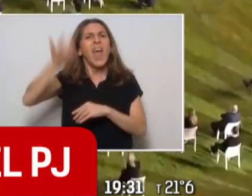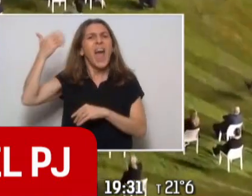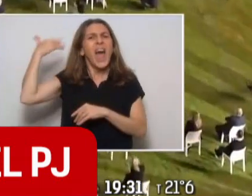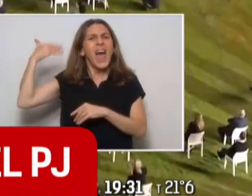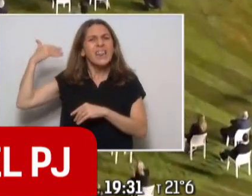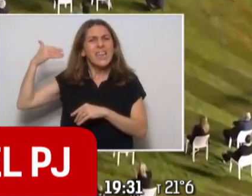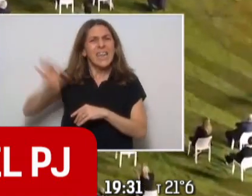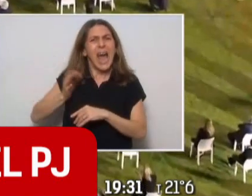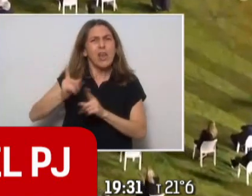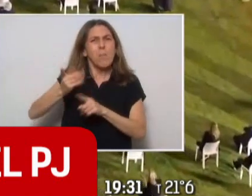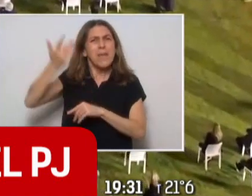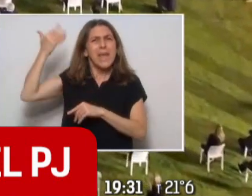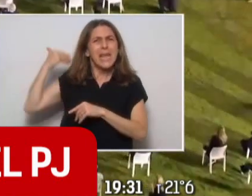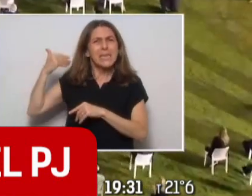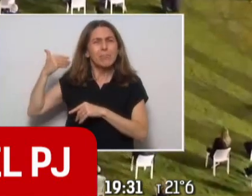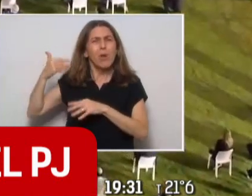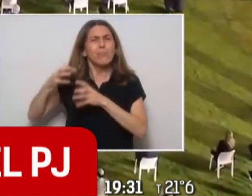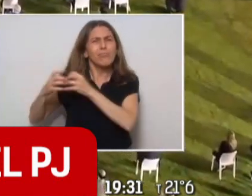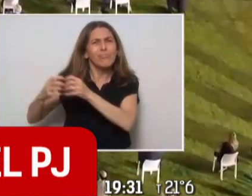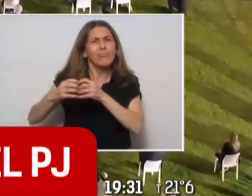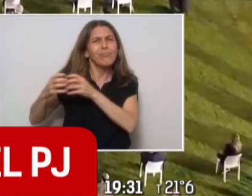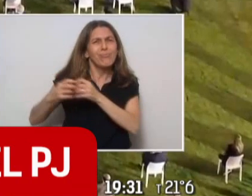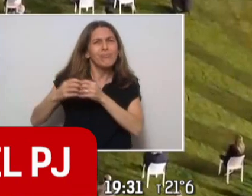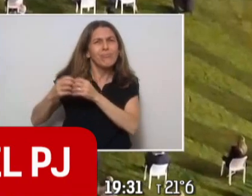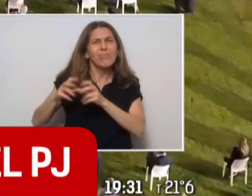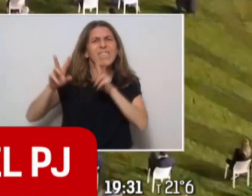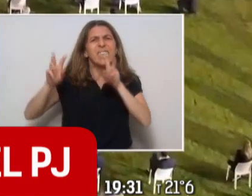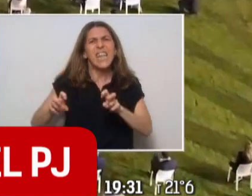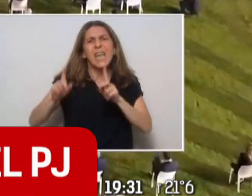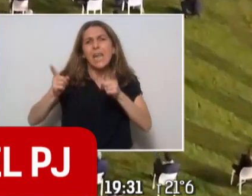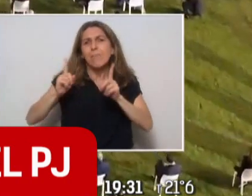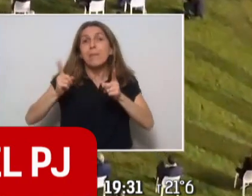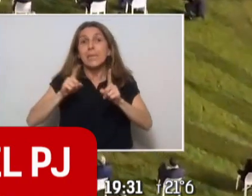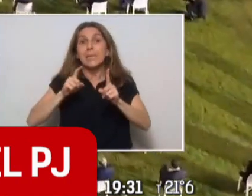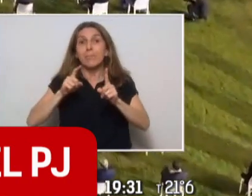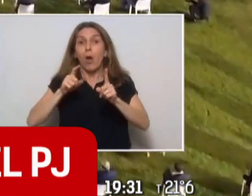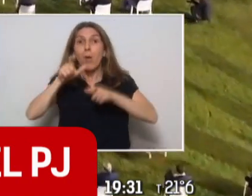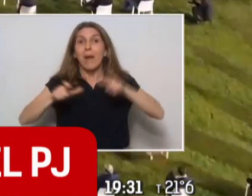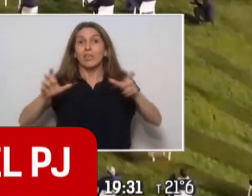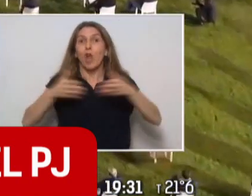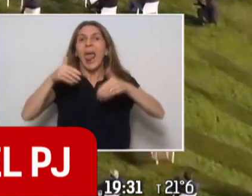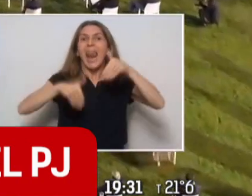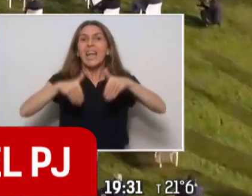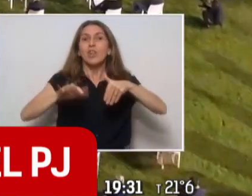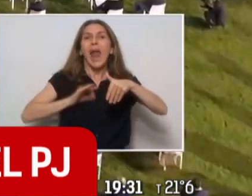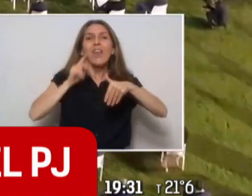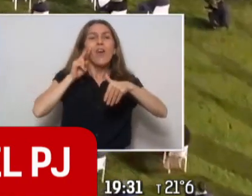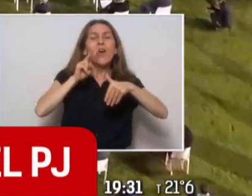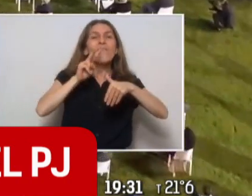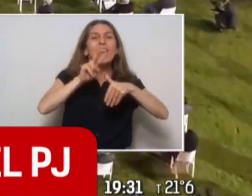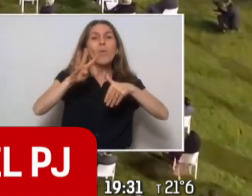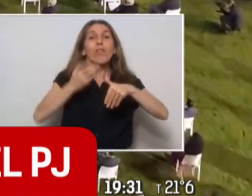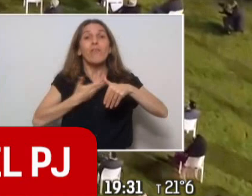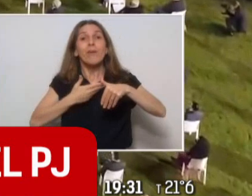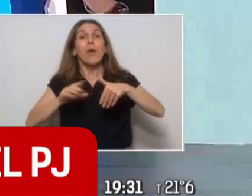entonces, la discusión que se encerraba detrás del Bradeno Perón en aquella elección del 24 de febrero del